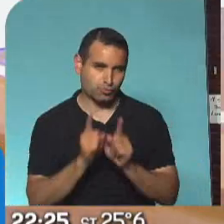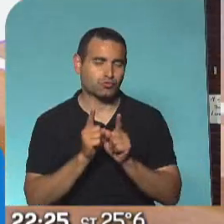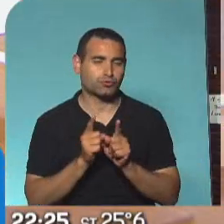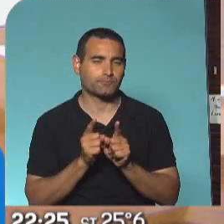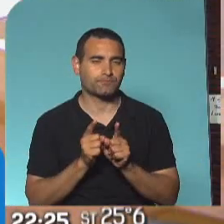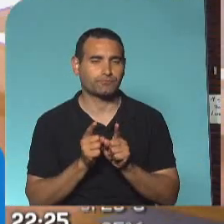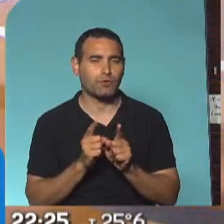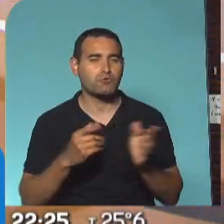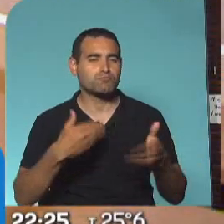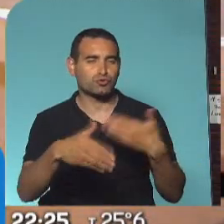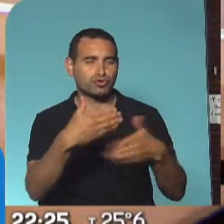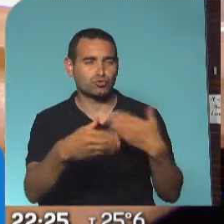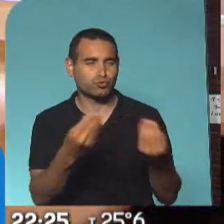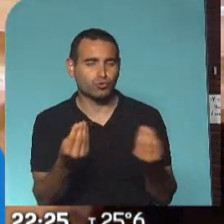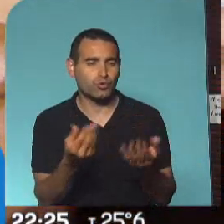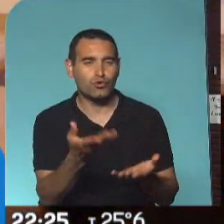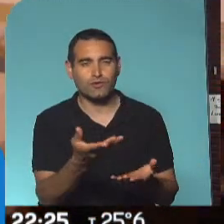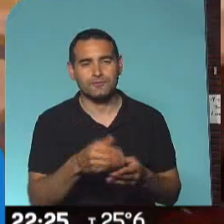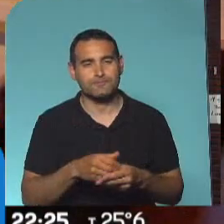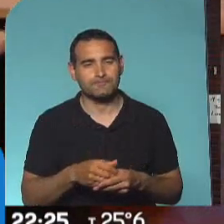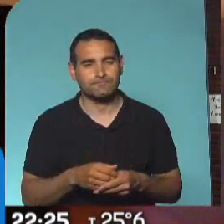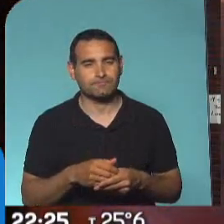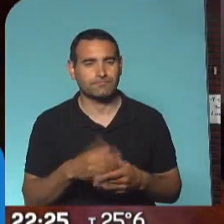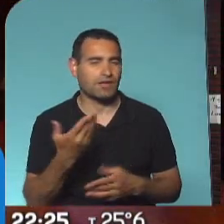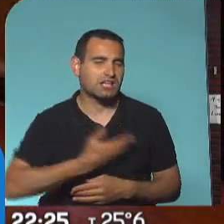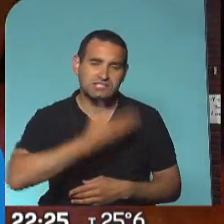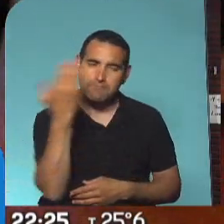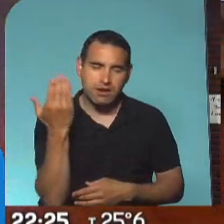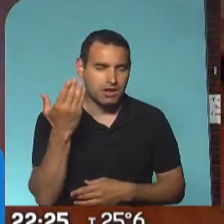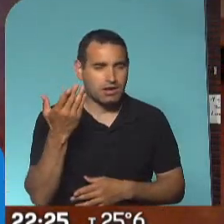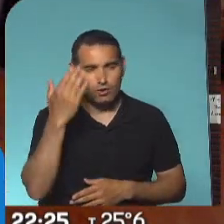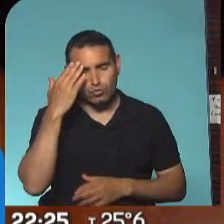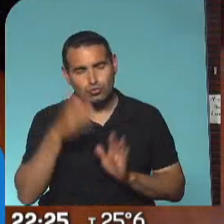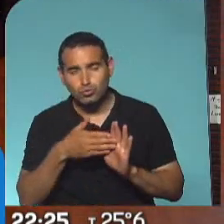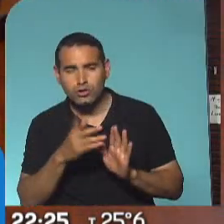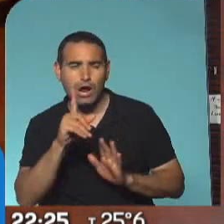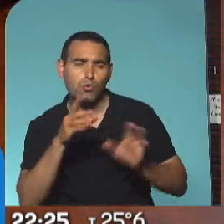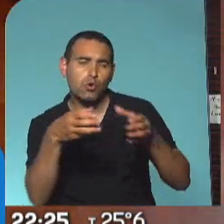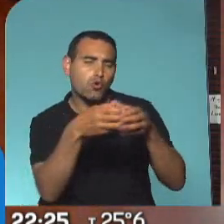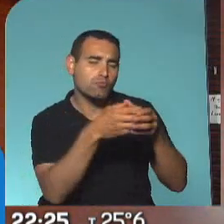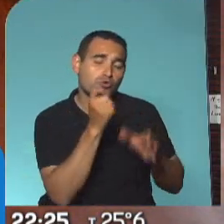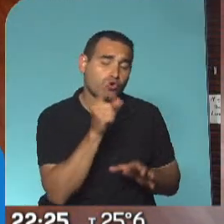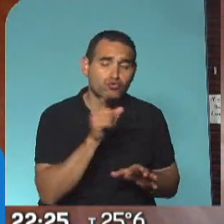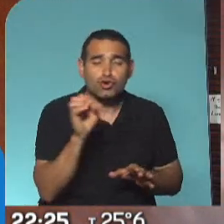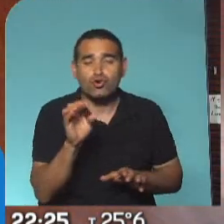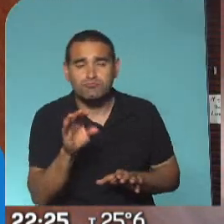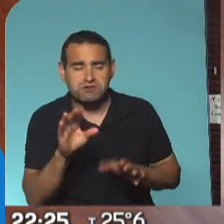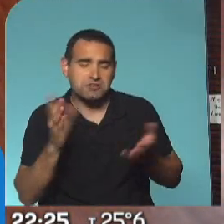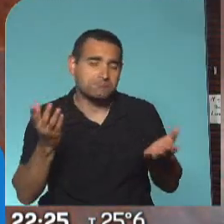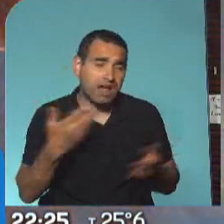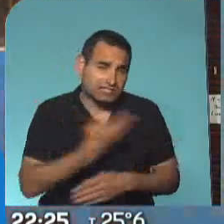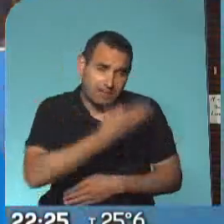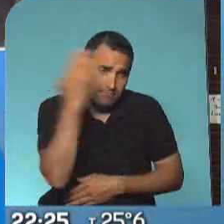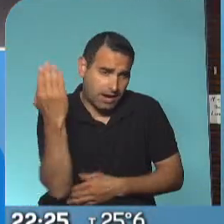respecto del proceso puntual de la Asamblea Constituyente, entiendo que a algunos sectores no me gusta, pero digo, es una